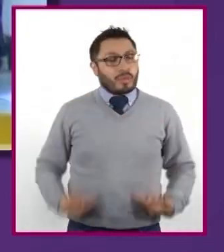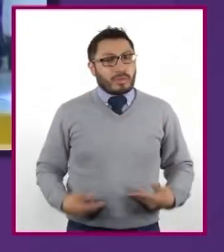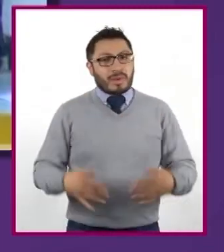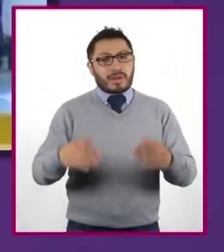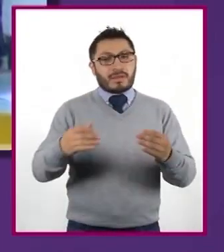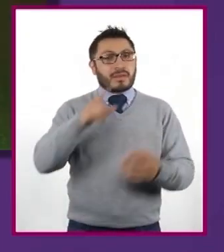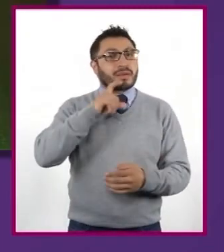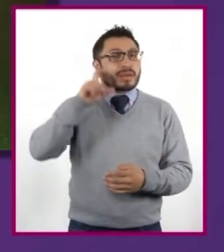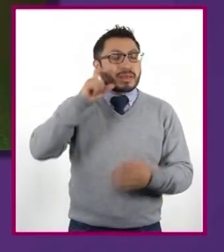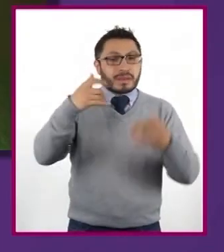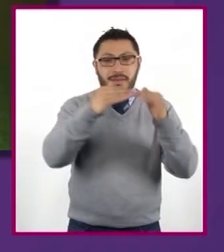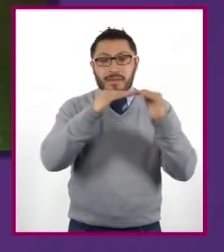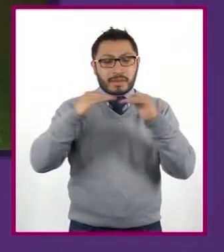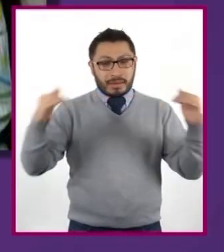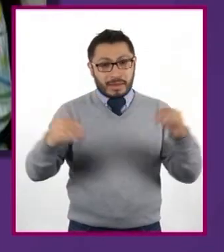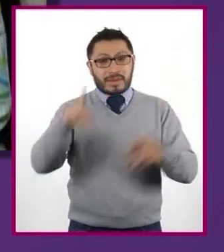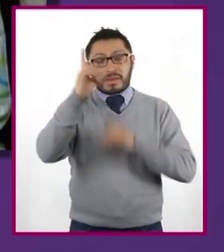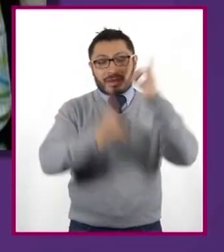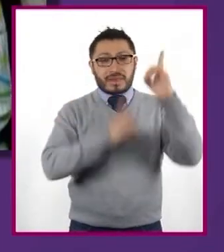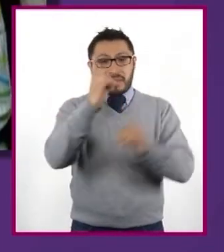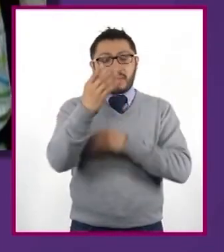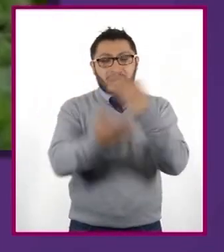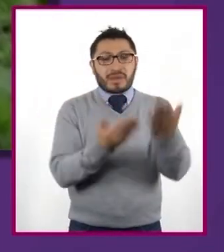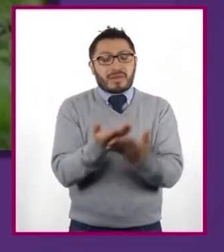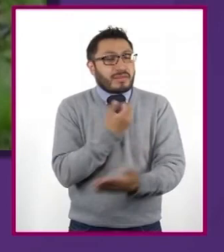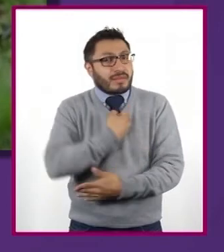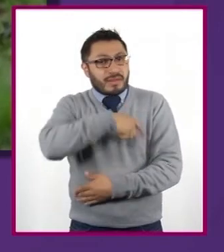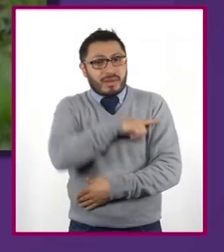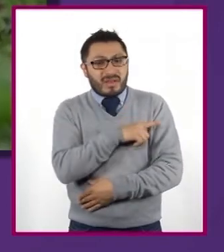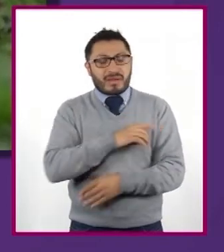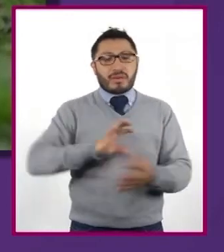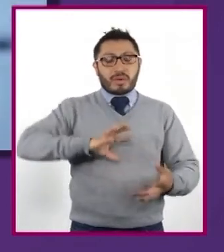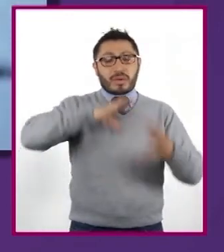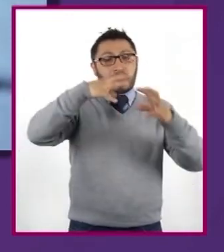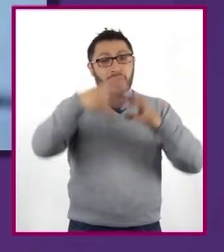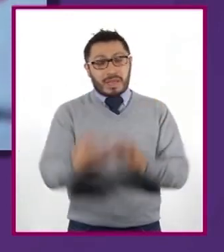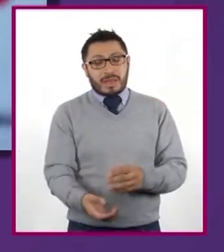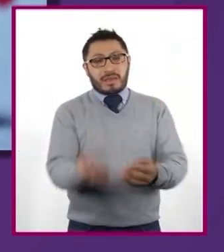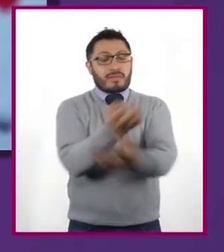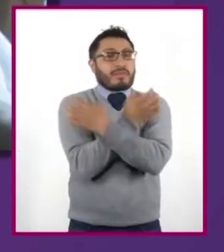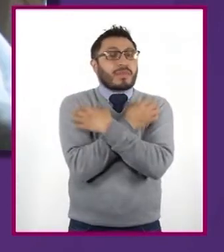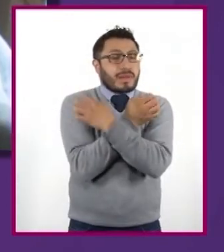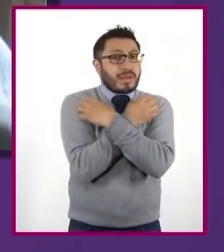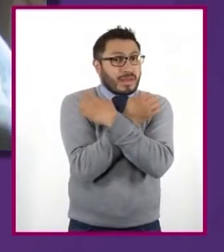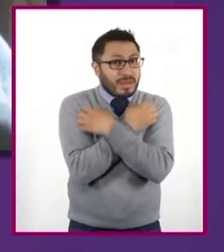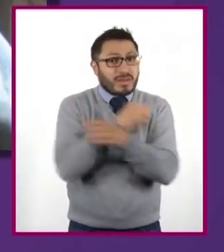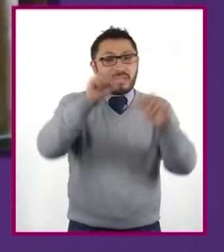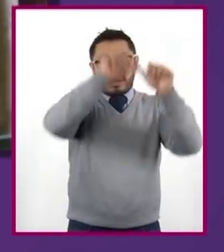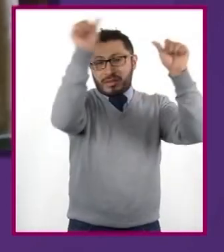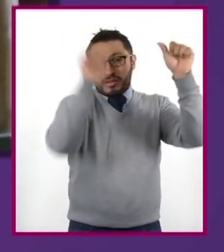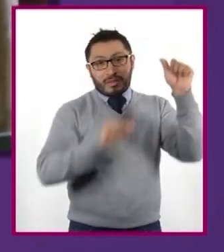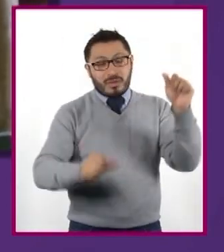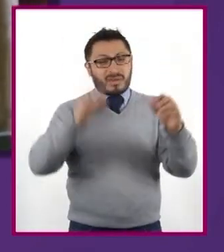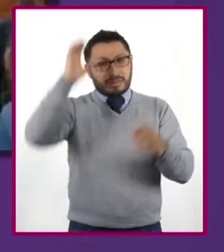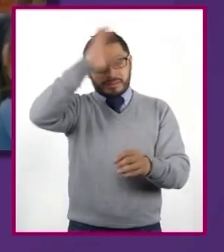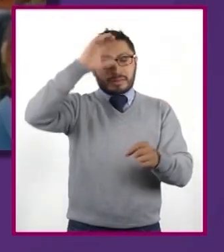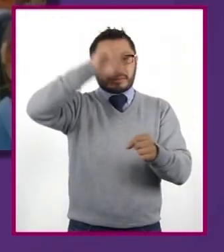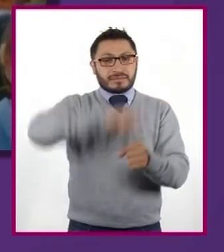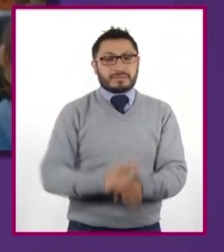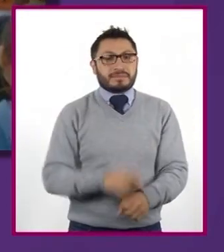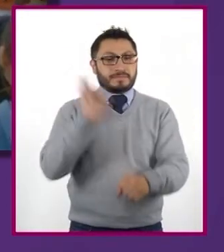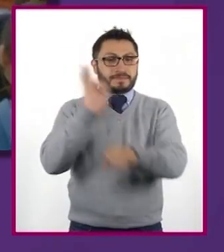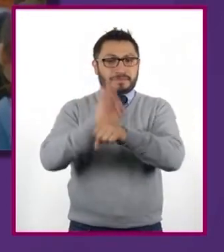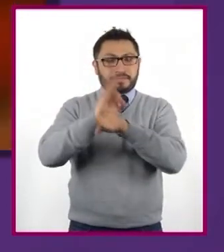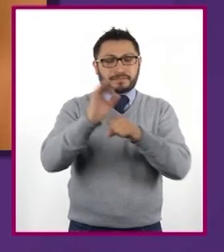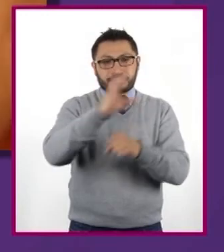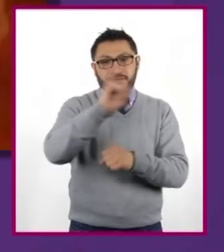equidad de género, deporte, servicios de salud, medio ambiente, educación, arte, cultura,